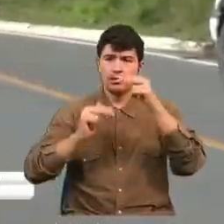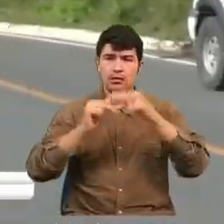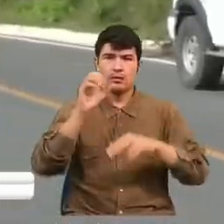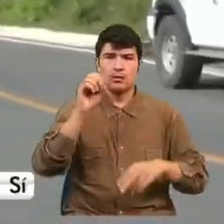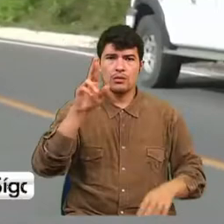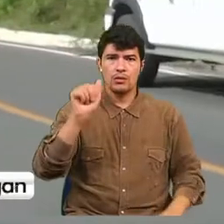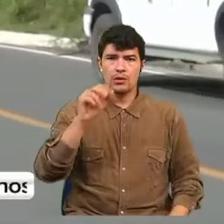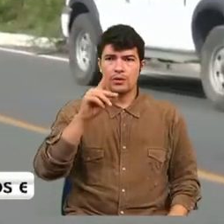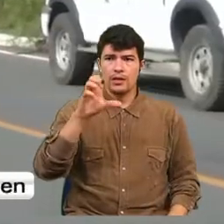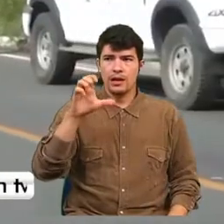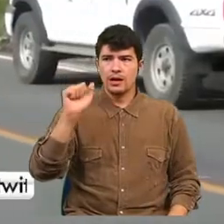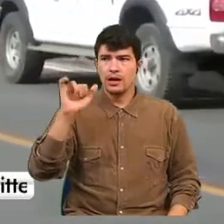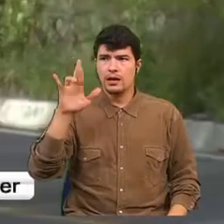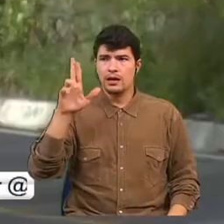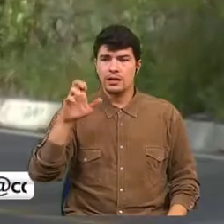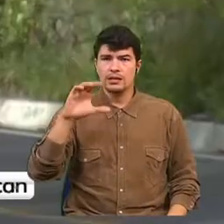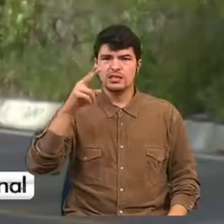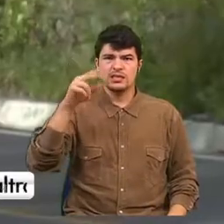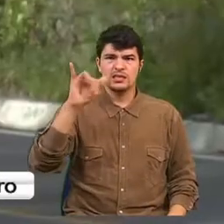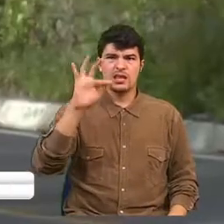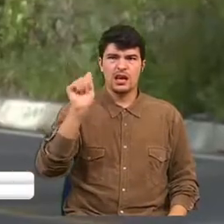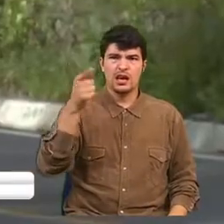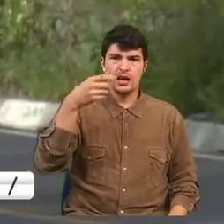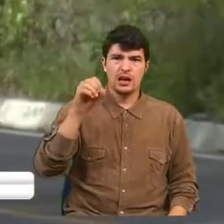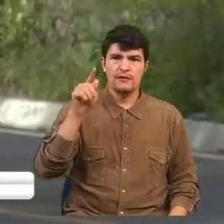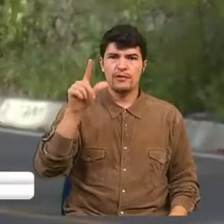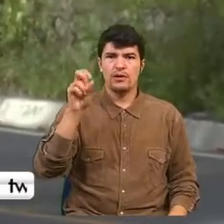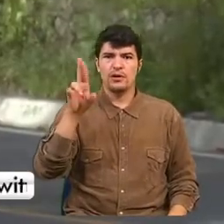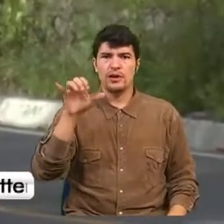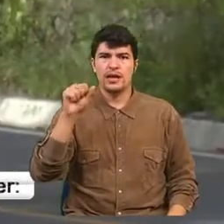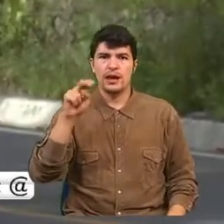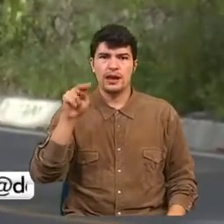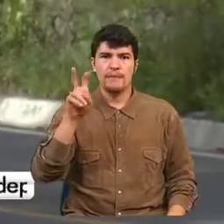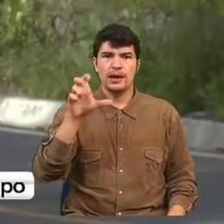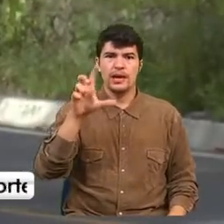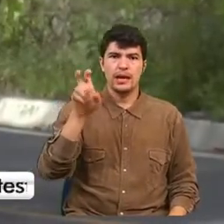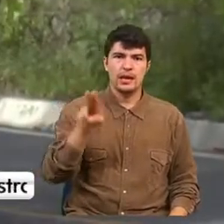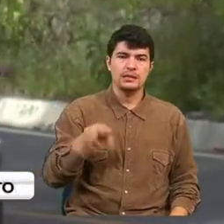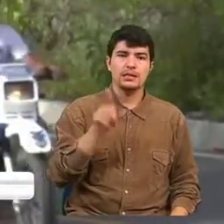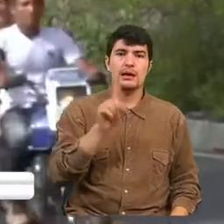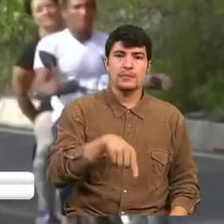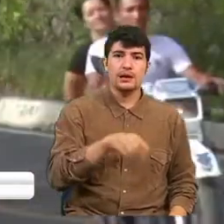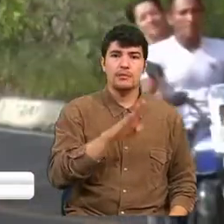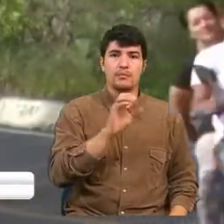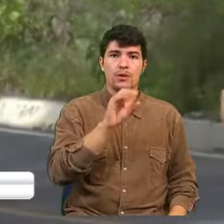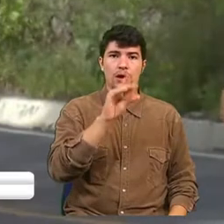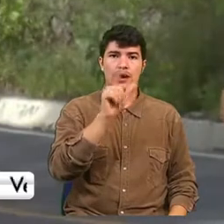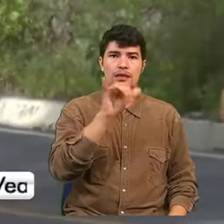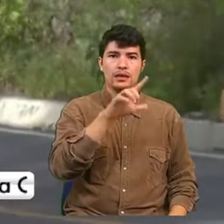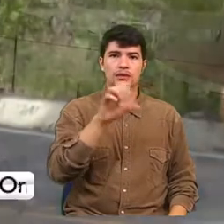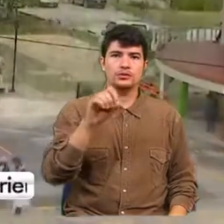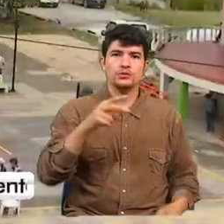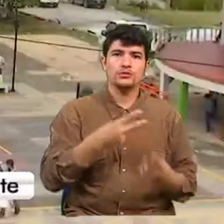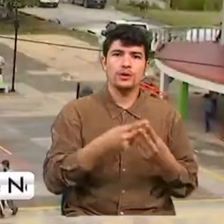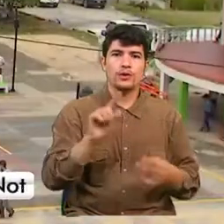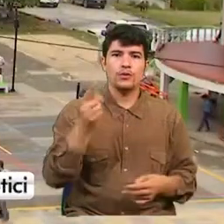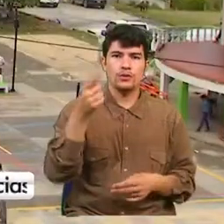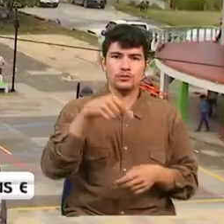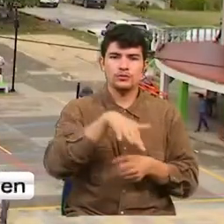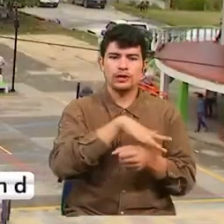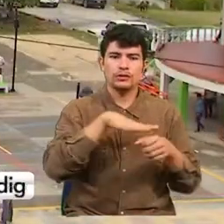Plan de Alcantarillado, obras para Landazuri, Florián y Vélez y el Corredor del Bocadillo 1.